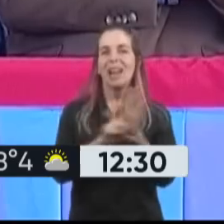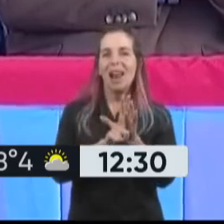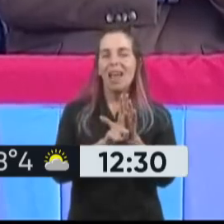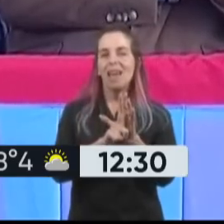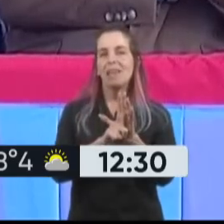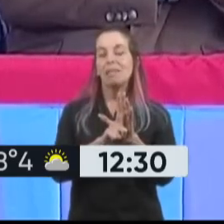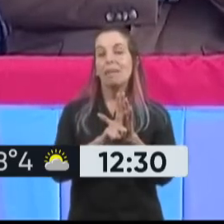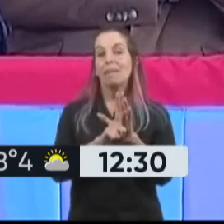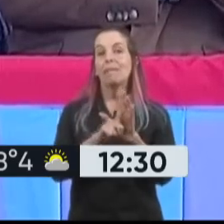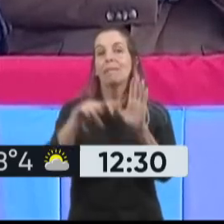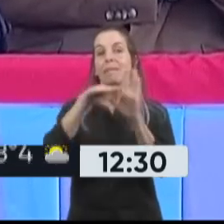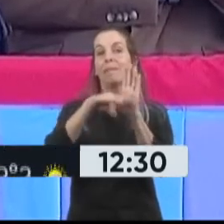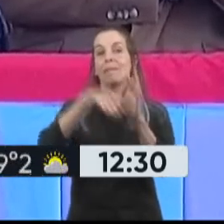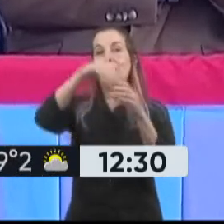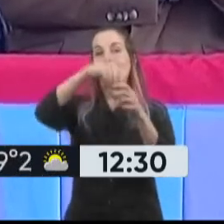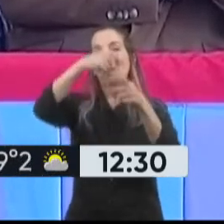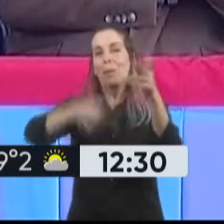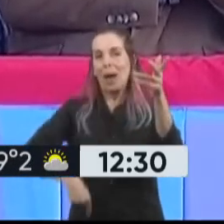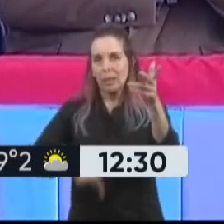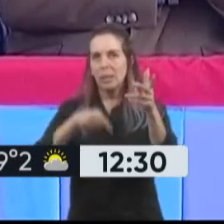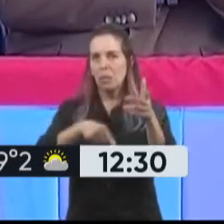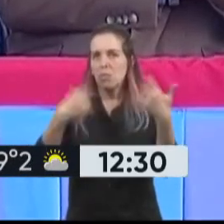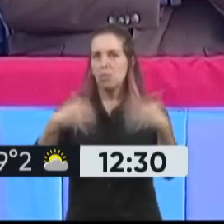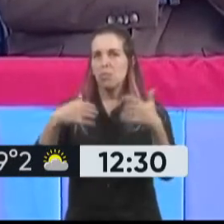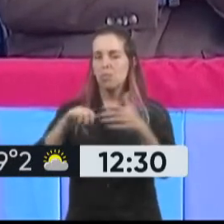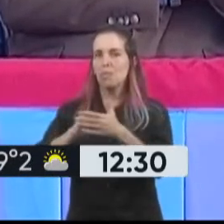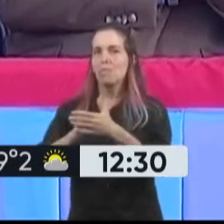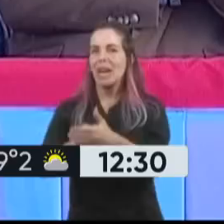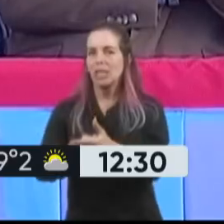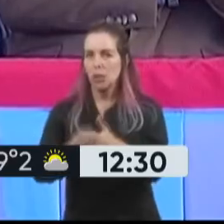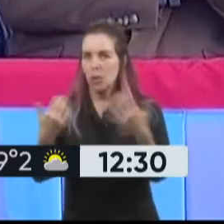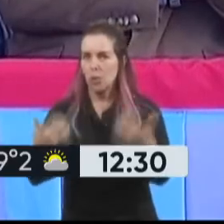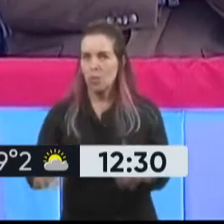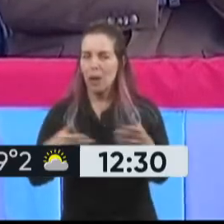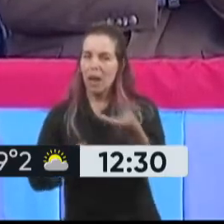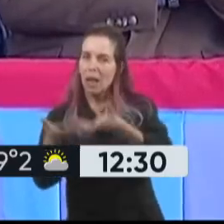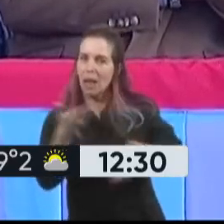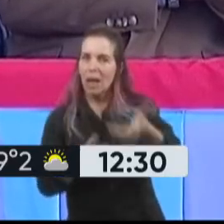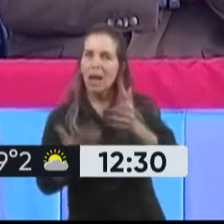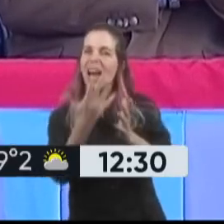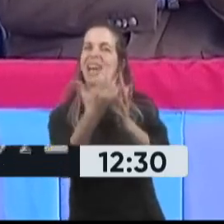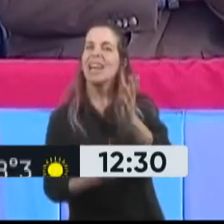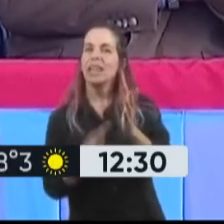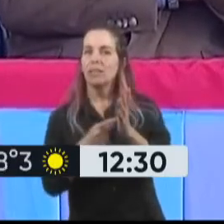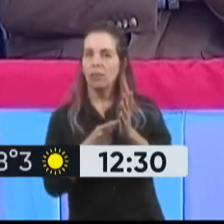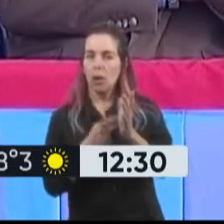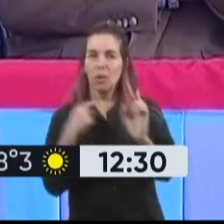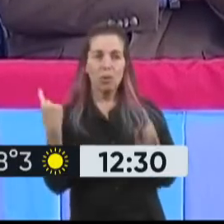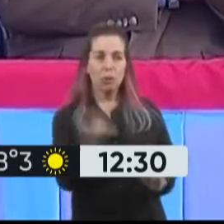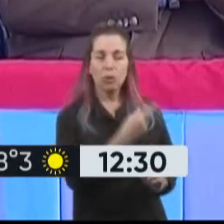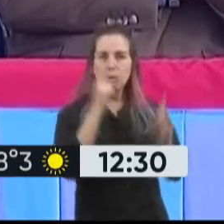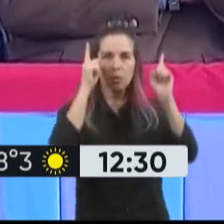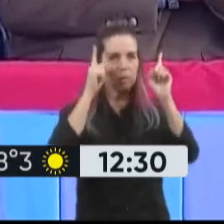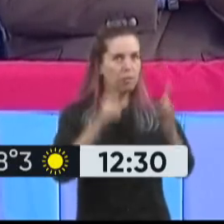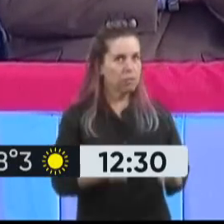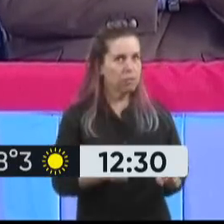presión enorme para coparticipar las retenciones. Sin embargo, nos mantuvimos